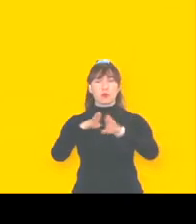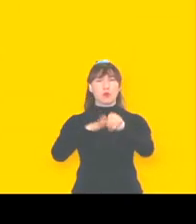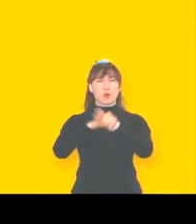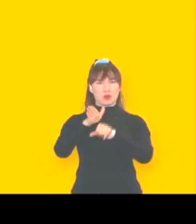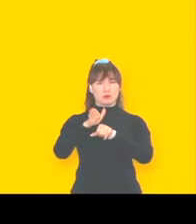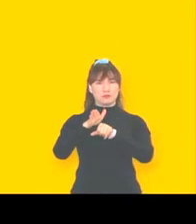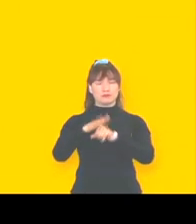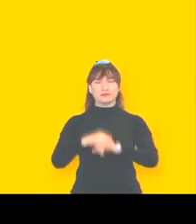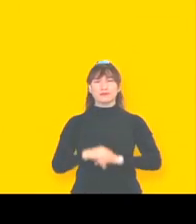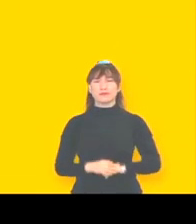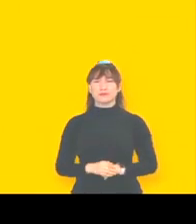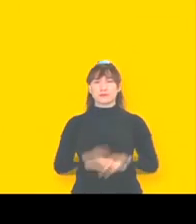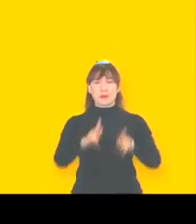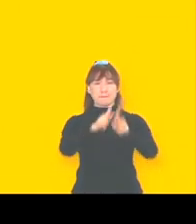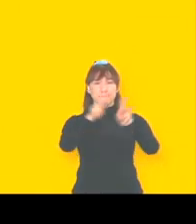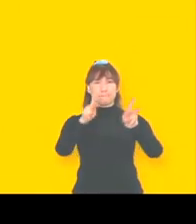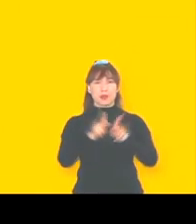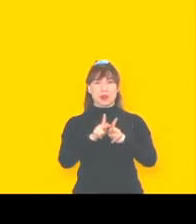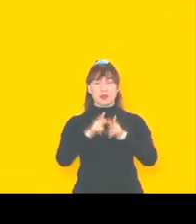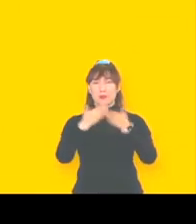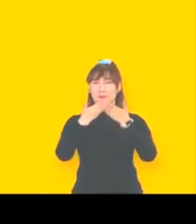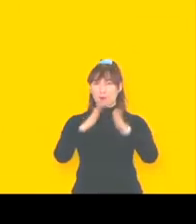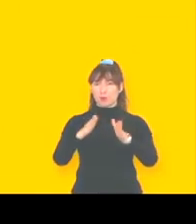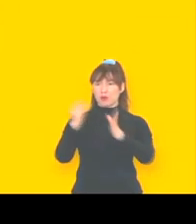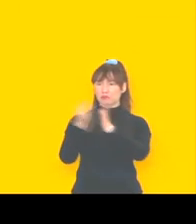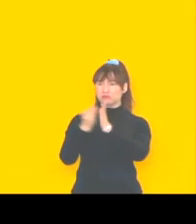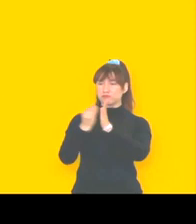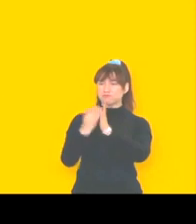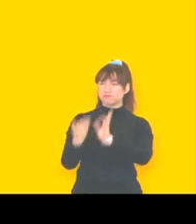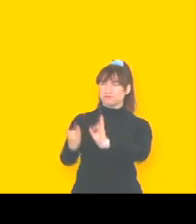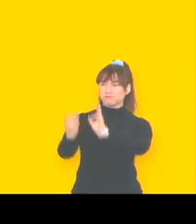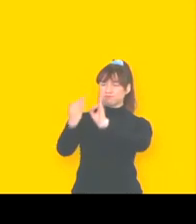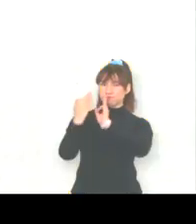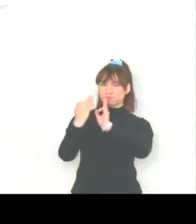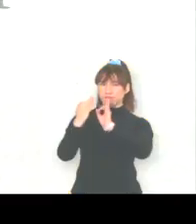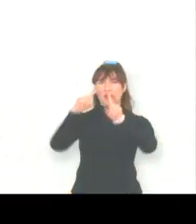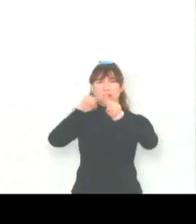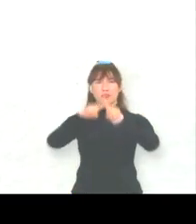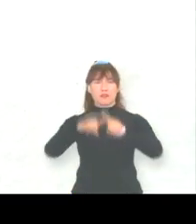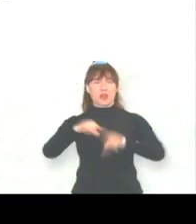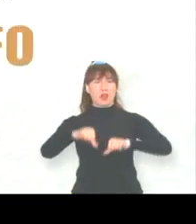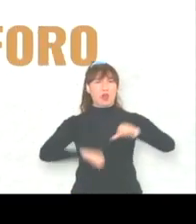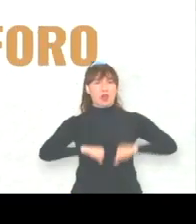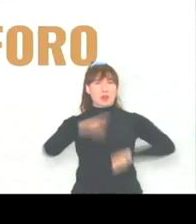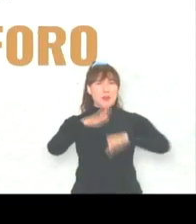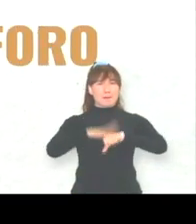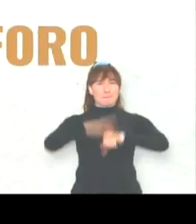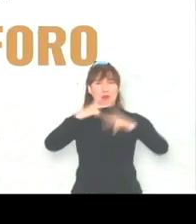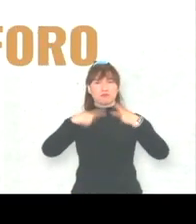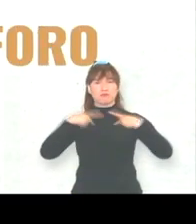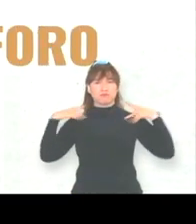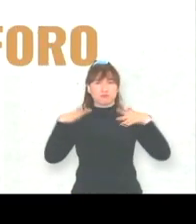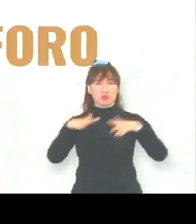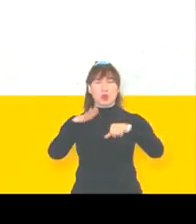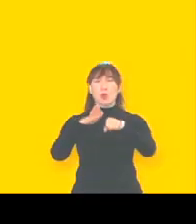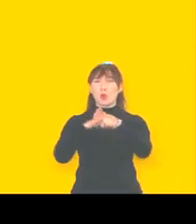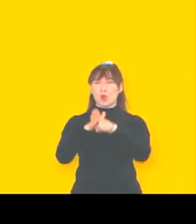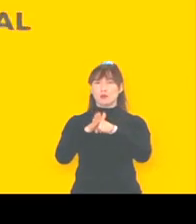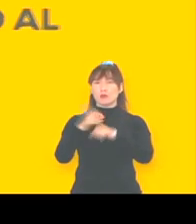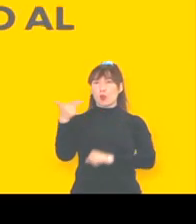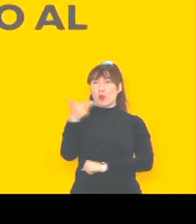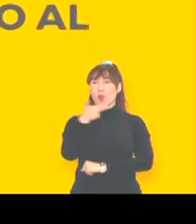están suspendidas son: plazas públicas, clases presenciales. Las actividades que amplían su aforo